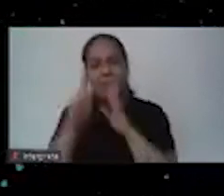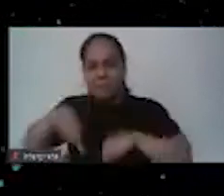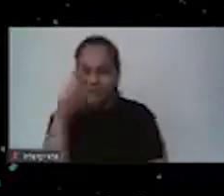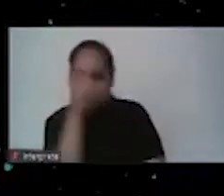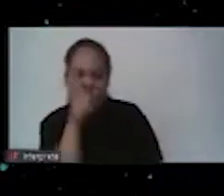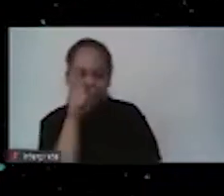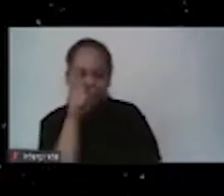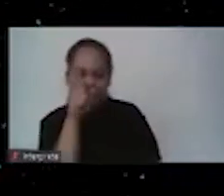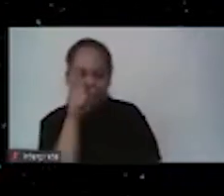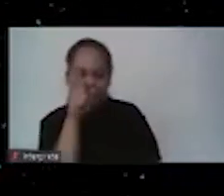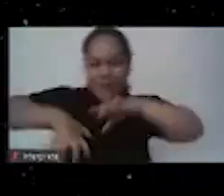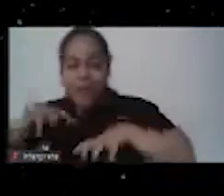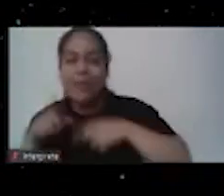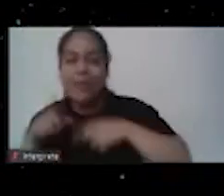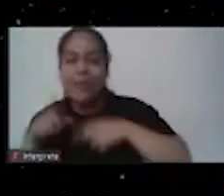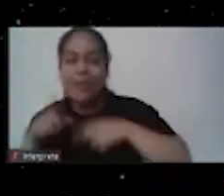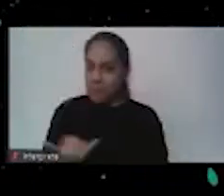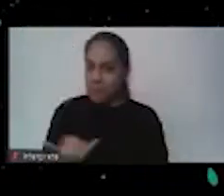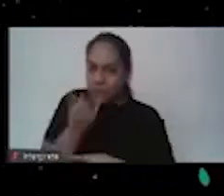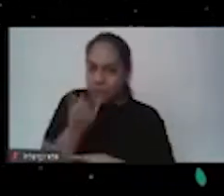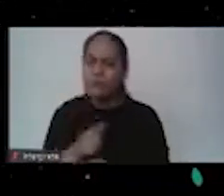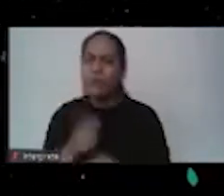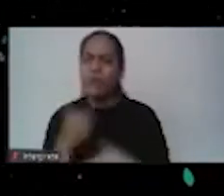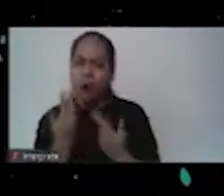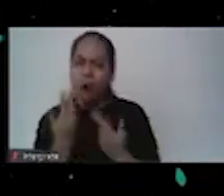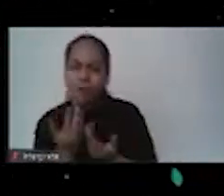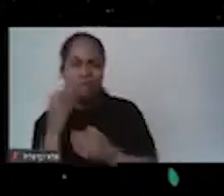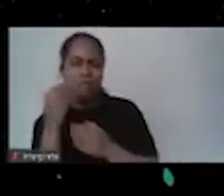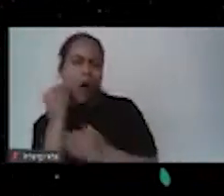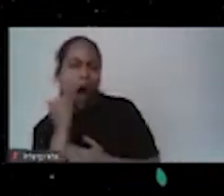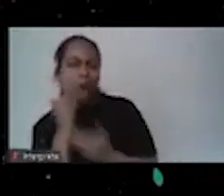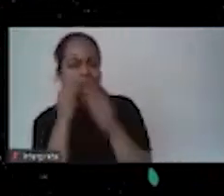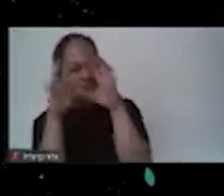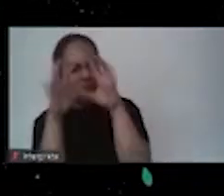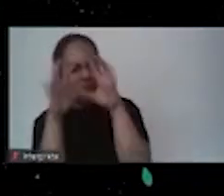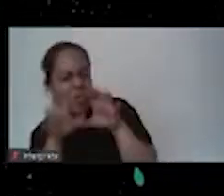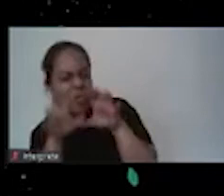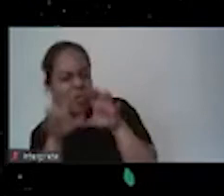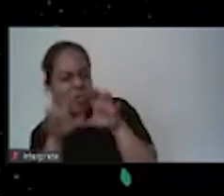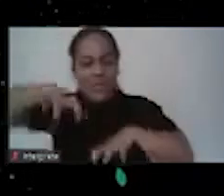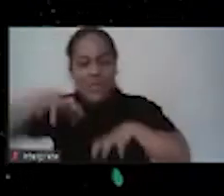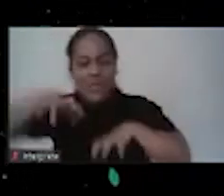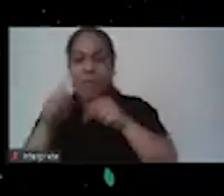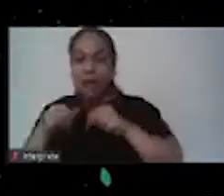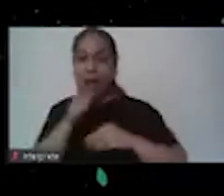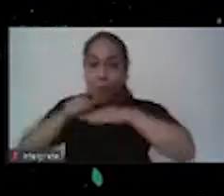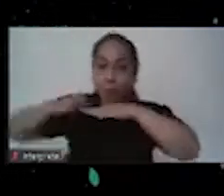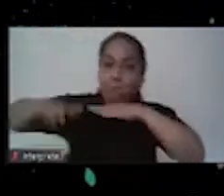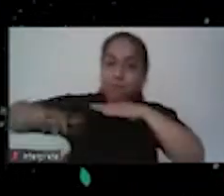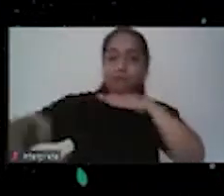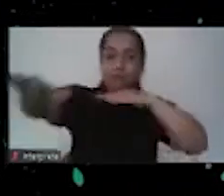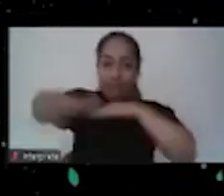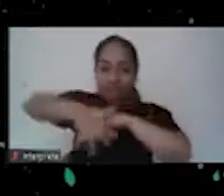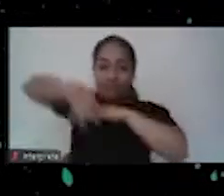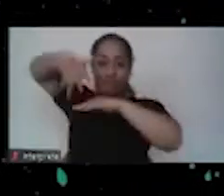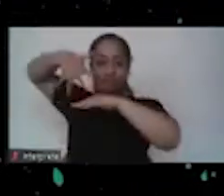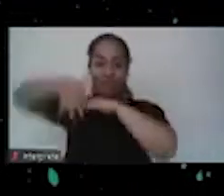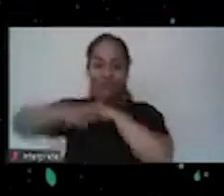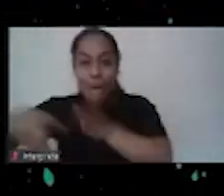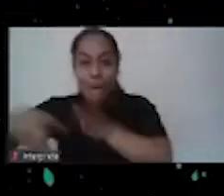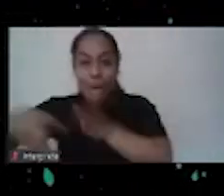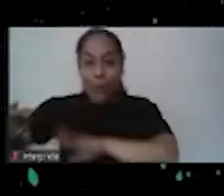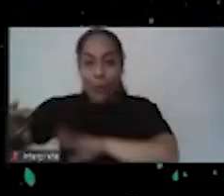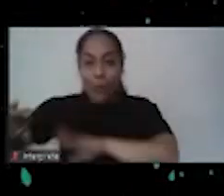soy un quebrantador que amenaza la ruina. Soy una marea que arrastra la muerte. Soy un